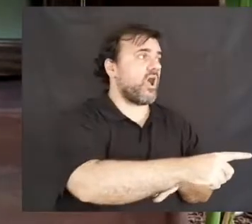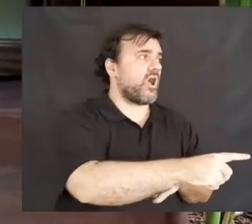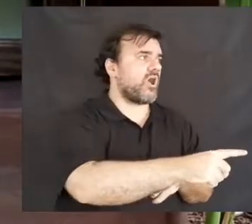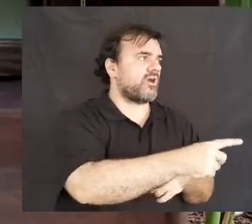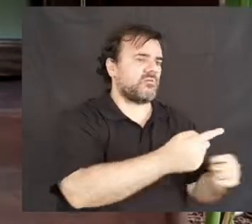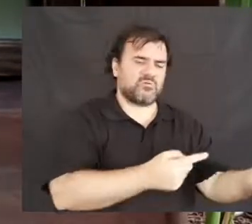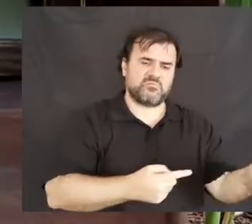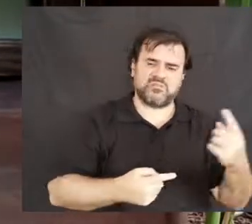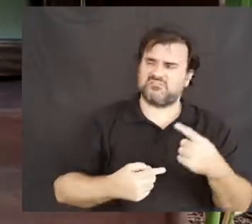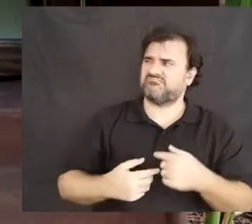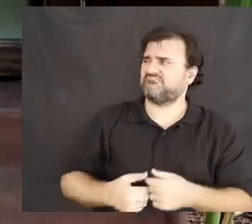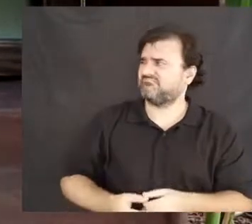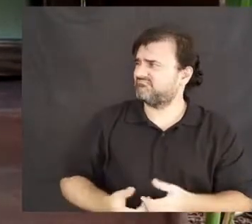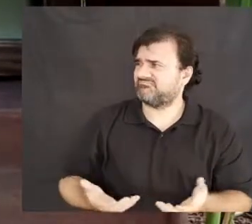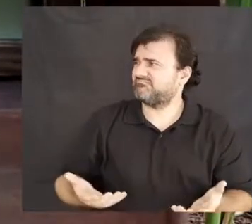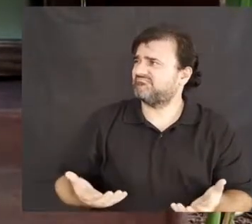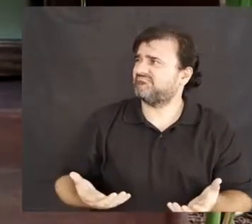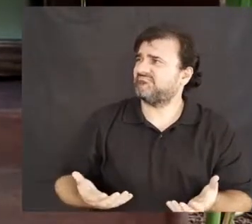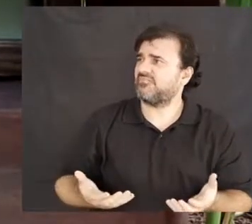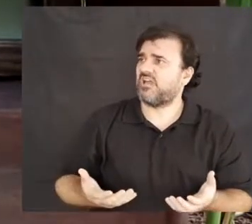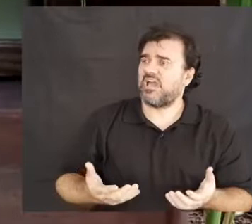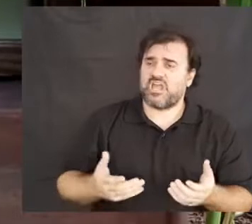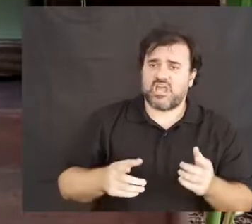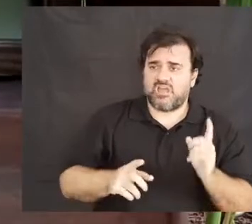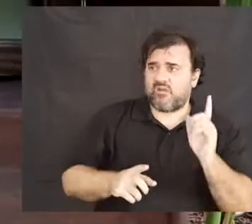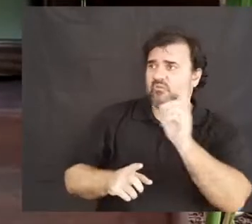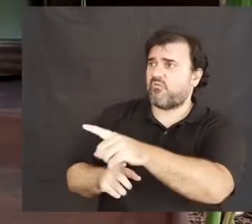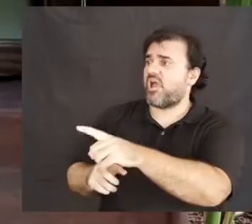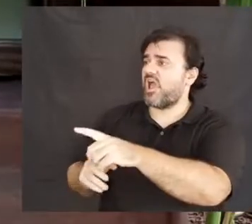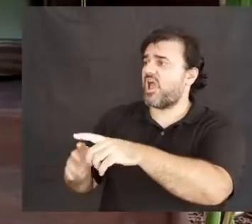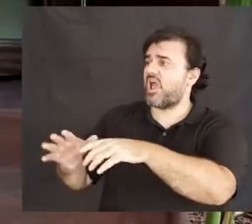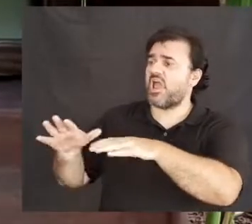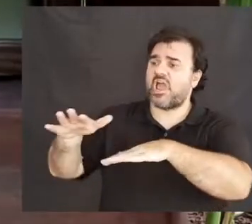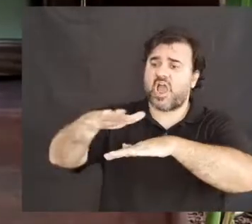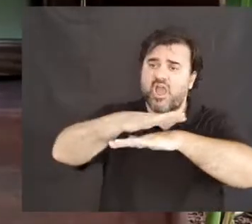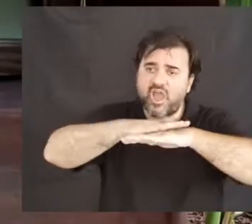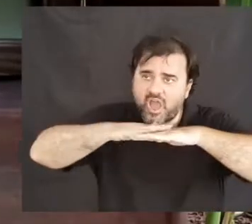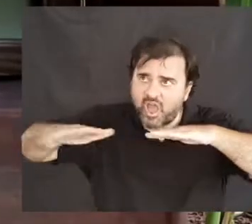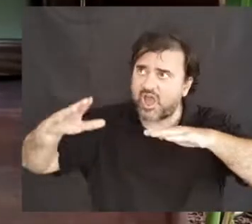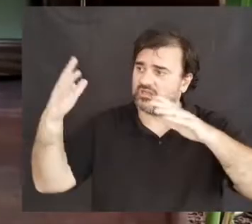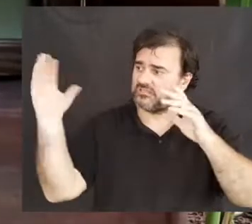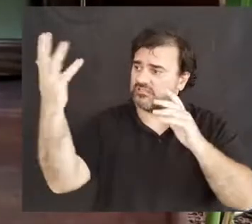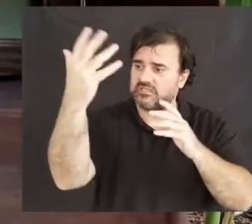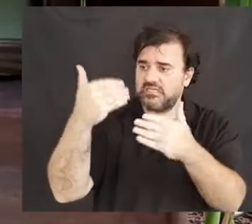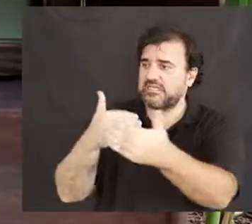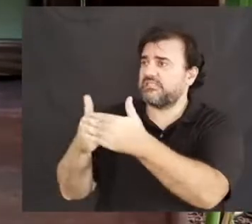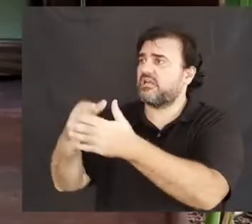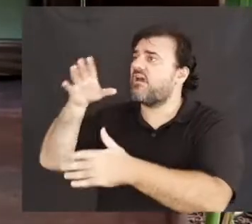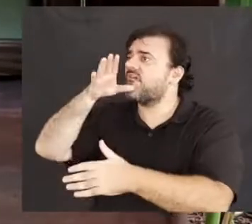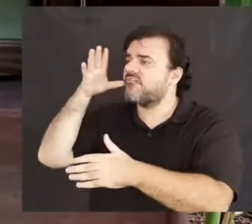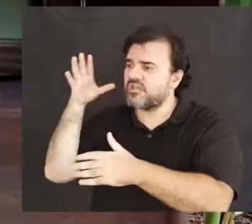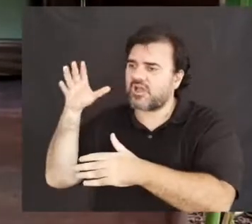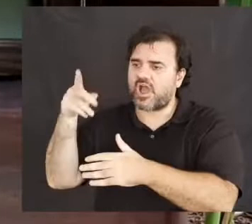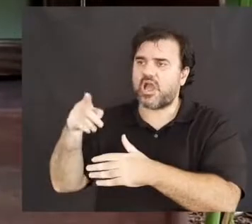Regresó decepcionado. Luego se dirigió hacia una rejolla entre los árboles de la colindancia de los cocos, donde el hosco